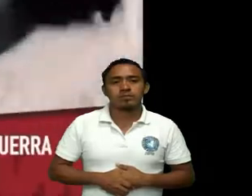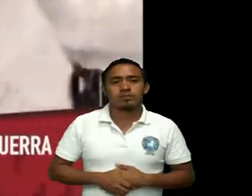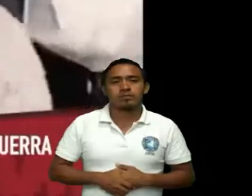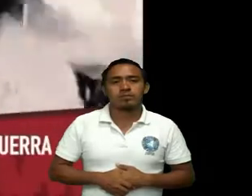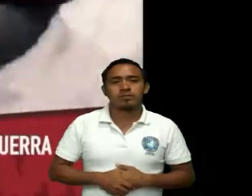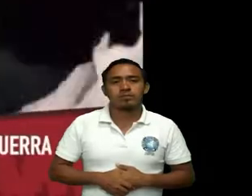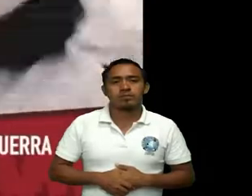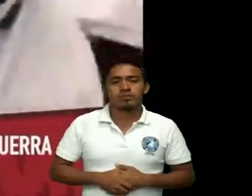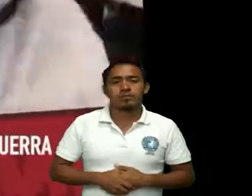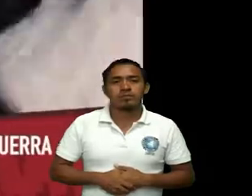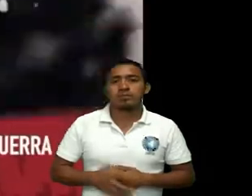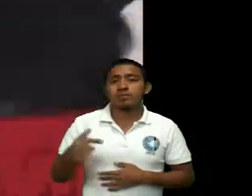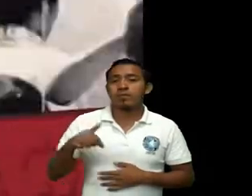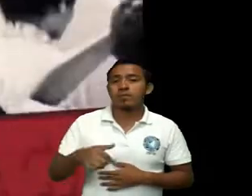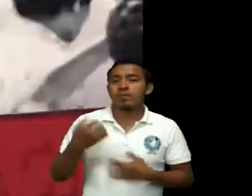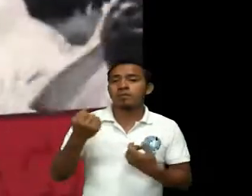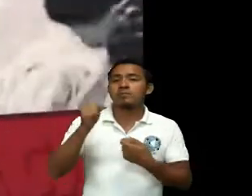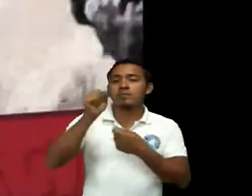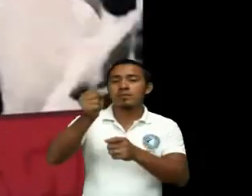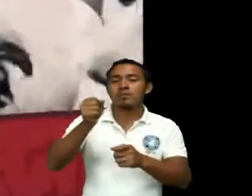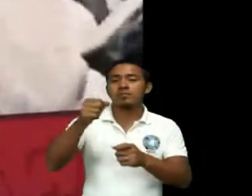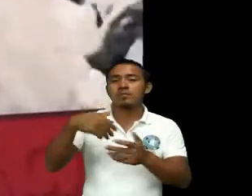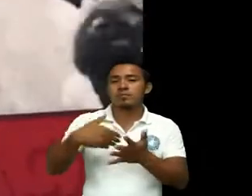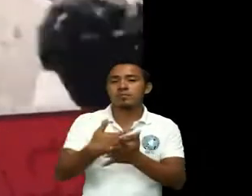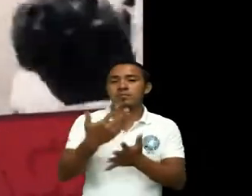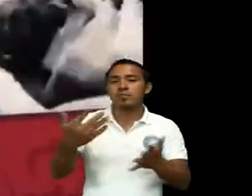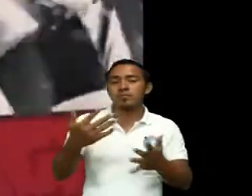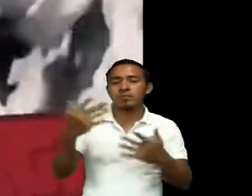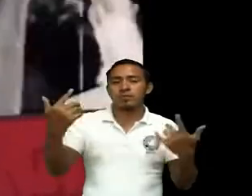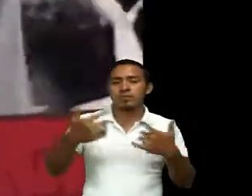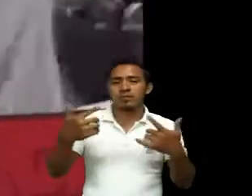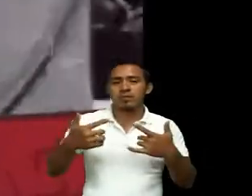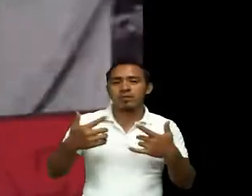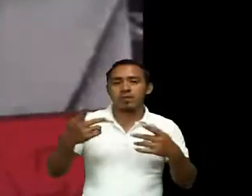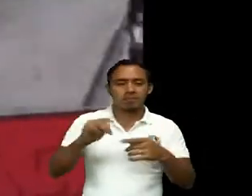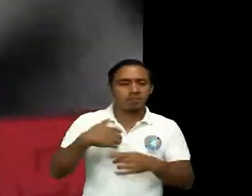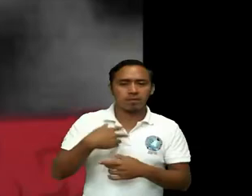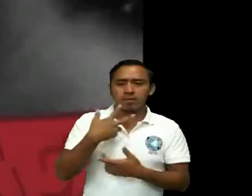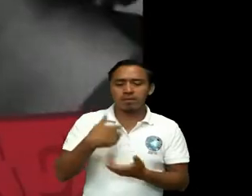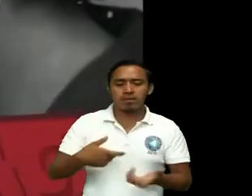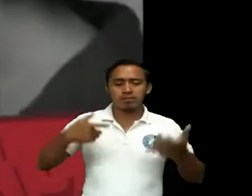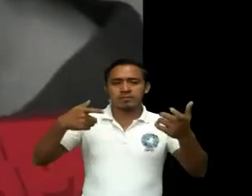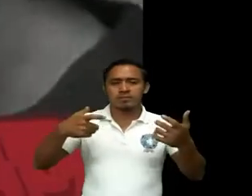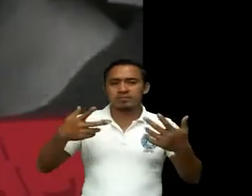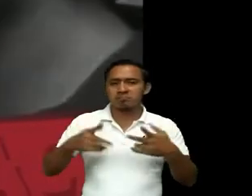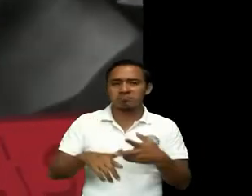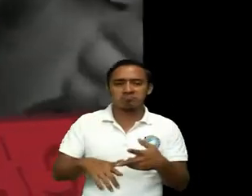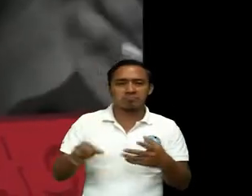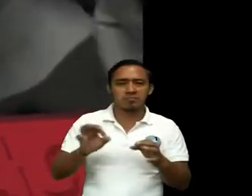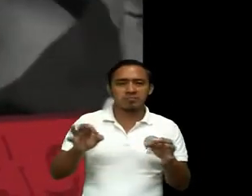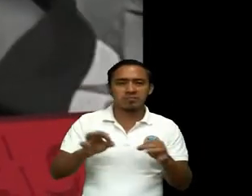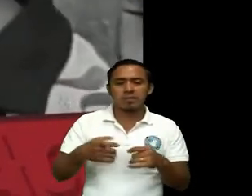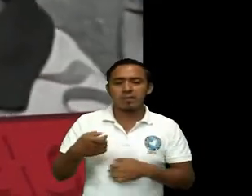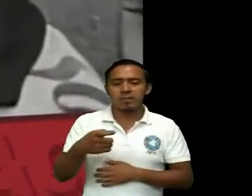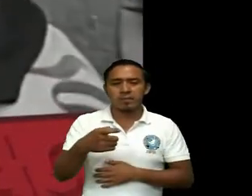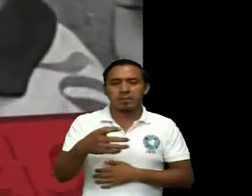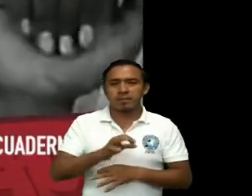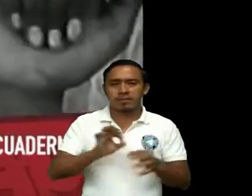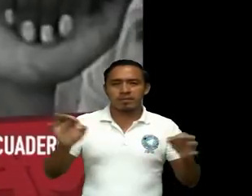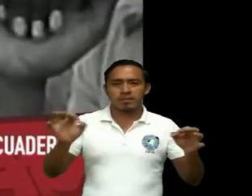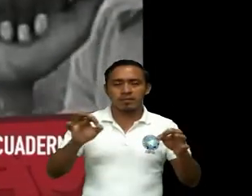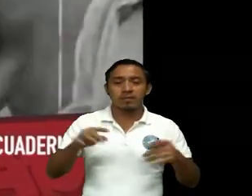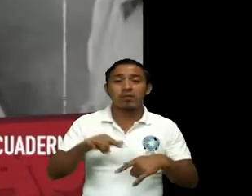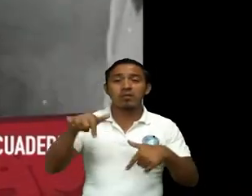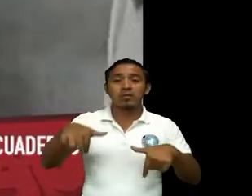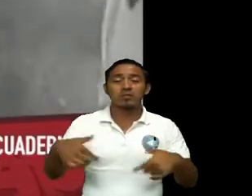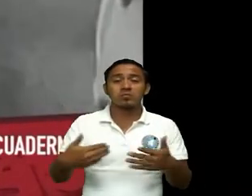Ahora nosotros vamos a liderar una guerra, pero esta guerra ya no va a ser con fusiles, con FAL, con pistolitas, ni rifle 22, sino